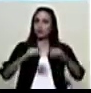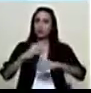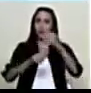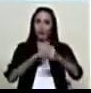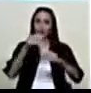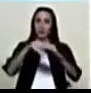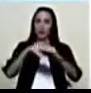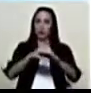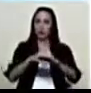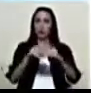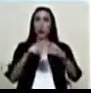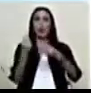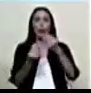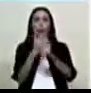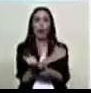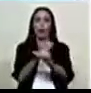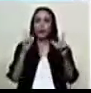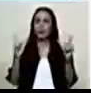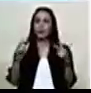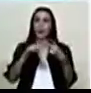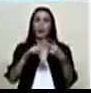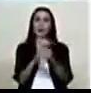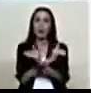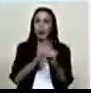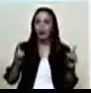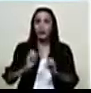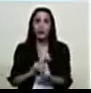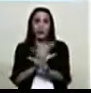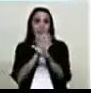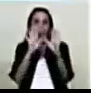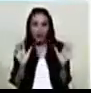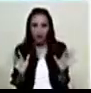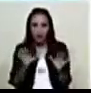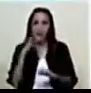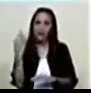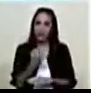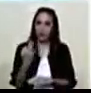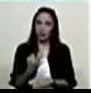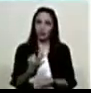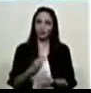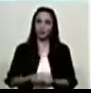elecciones democráticas, libres, transparentes. Y yo lo siento aquí.